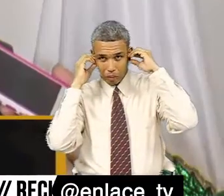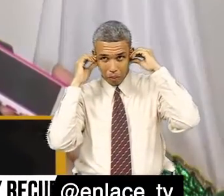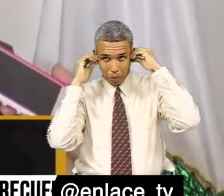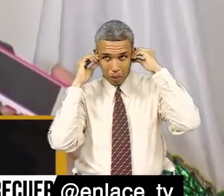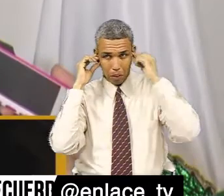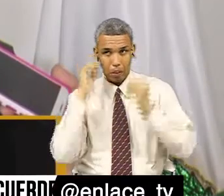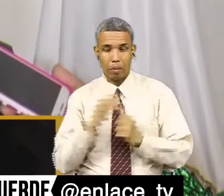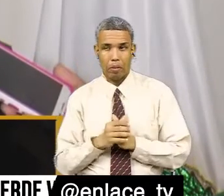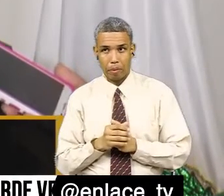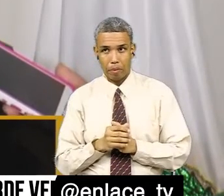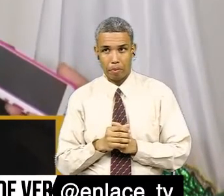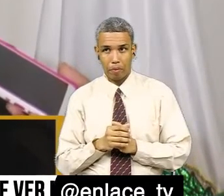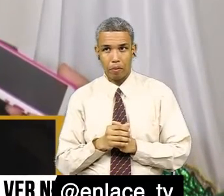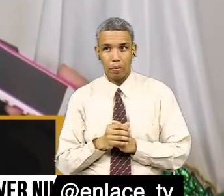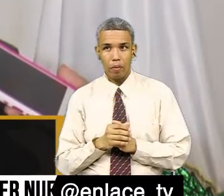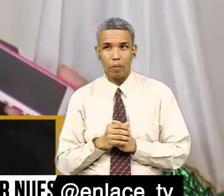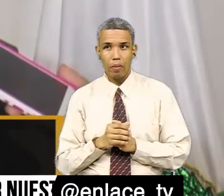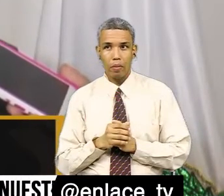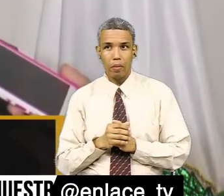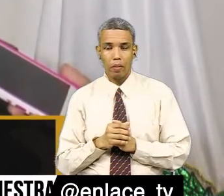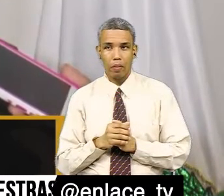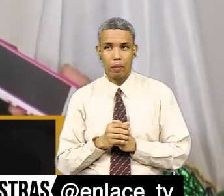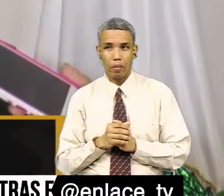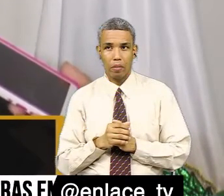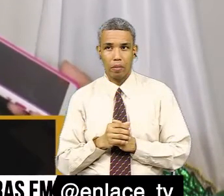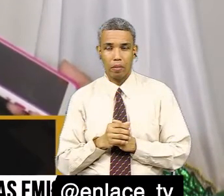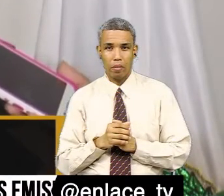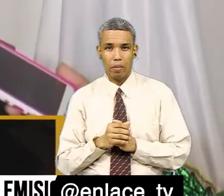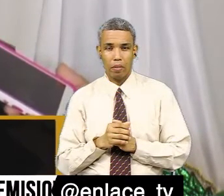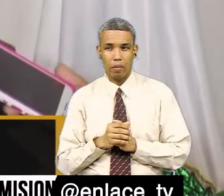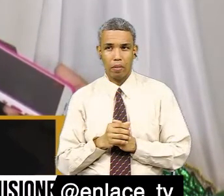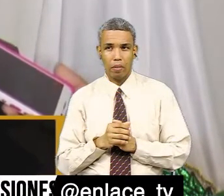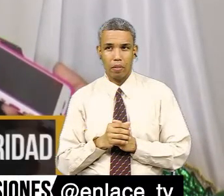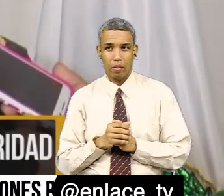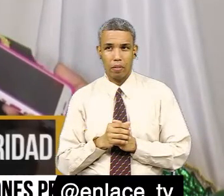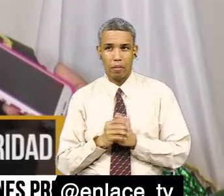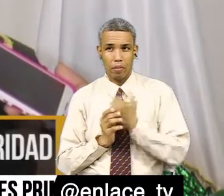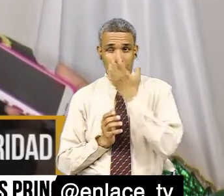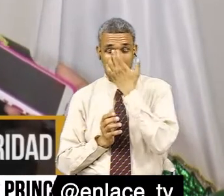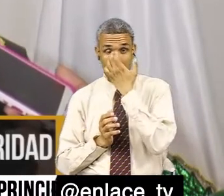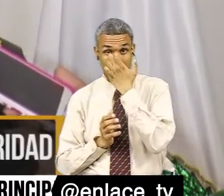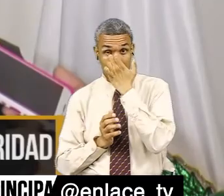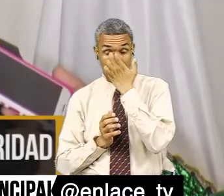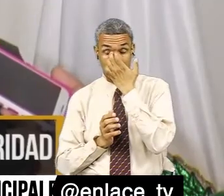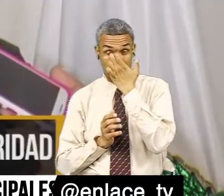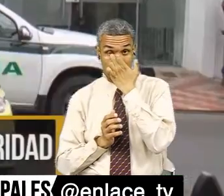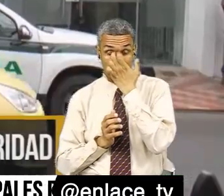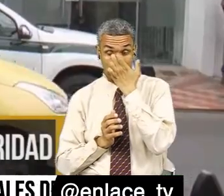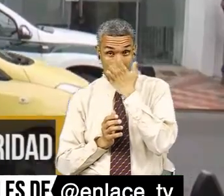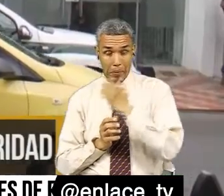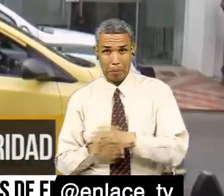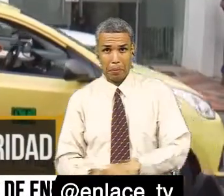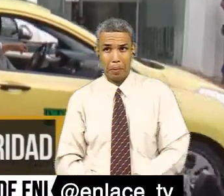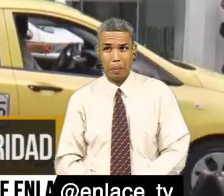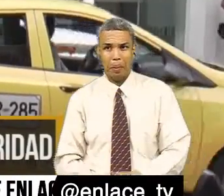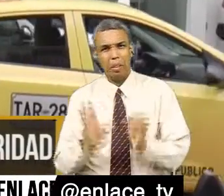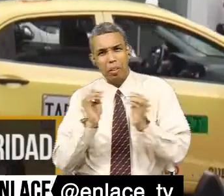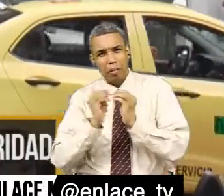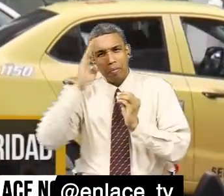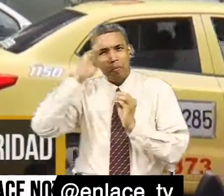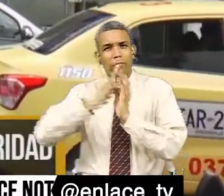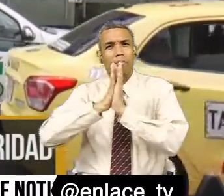la posible información, la posible fuga de información que haya salido a través de esa transacción que se iba a realizar en esos momentos. Dijo además cuál